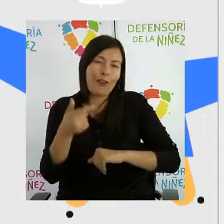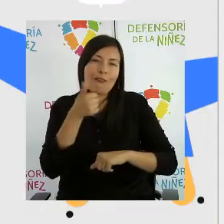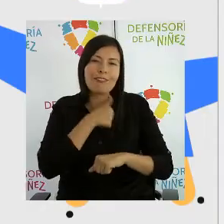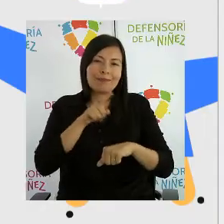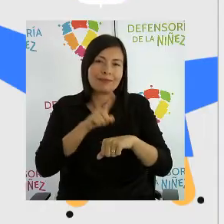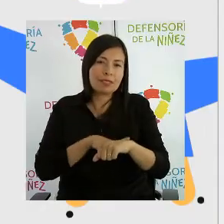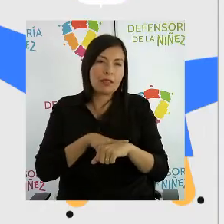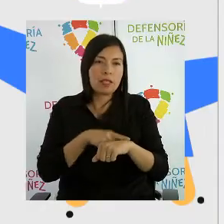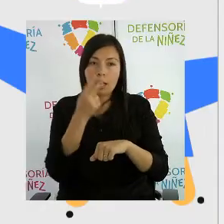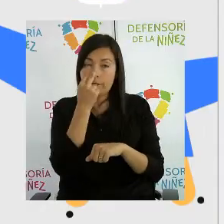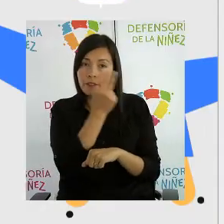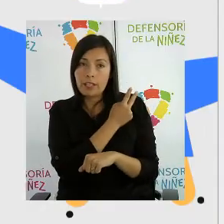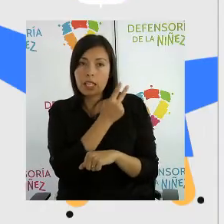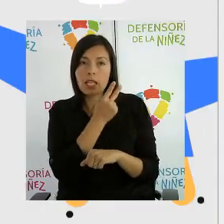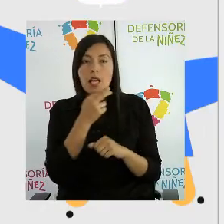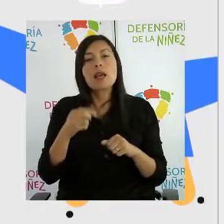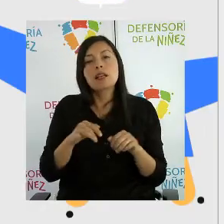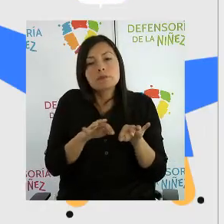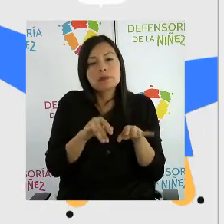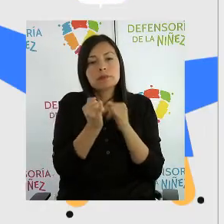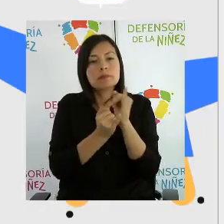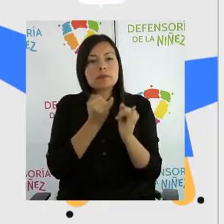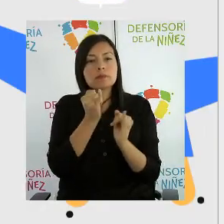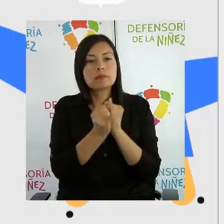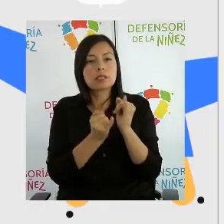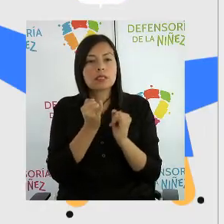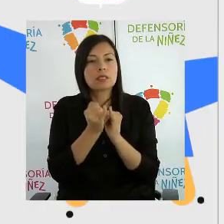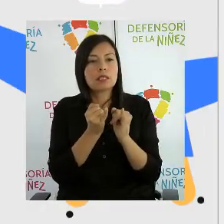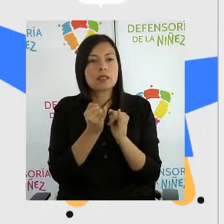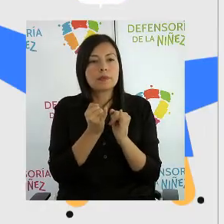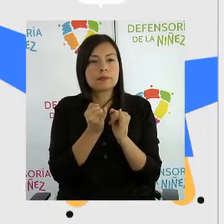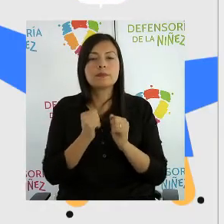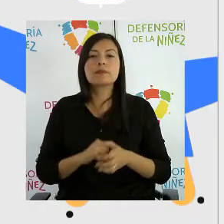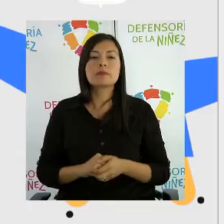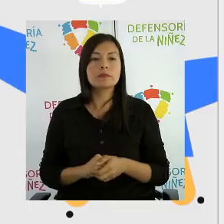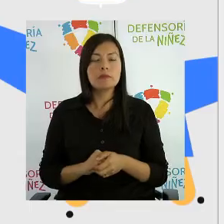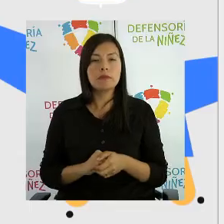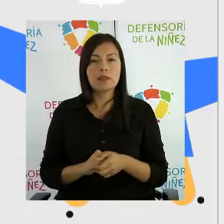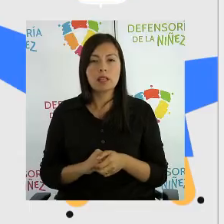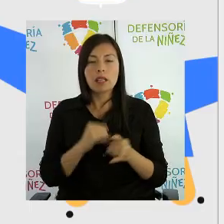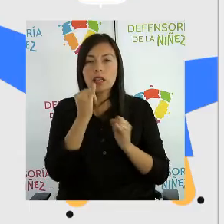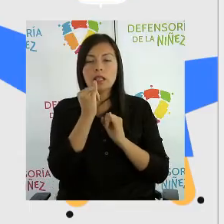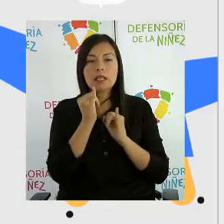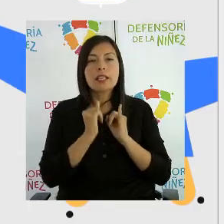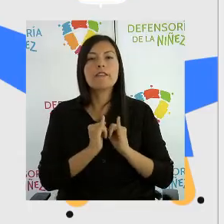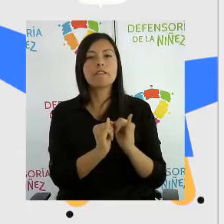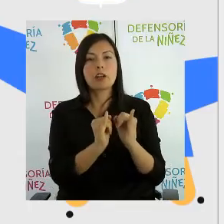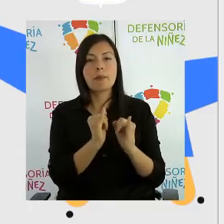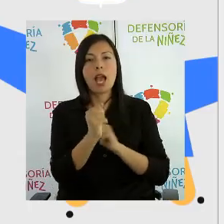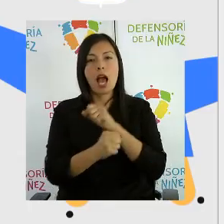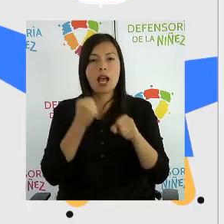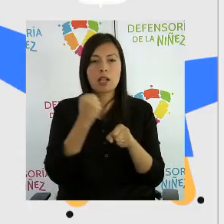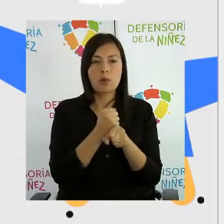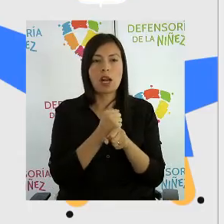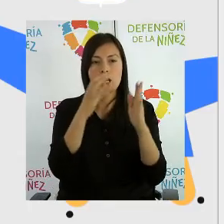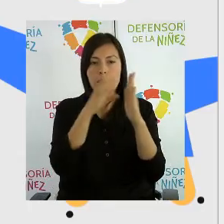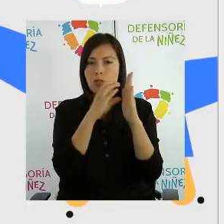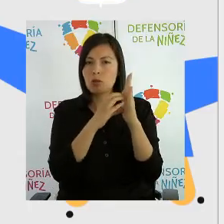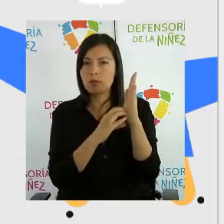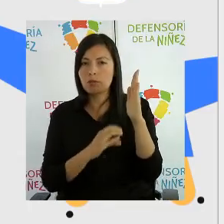ustedes tienen la página donde está desplegado el informe anual. Lo van a poder ver por capítulos, el resumen ejecutivo